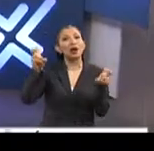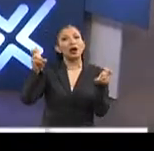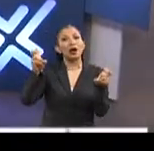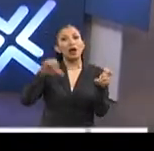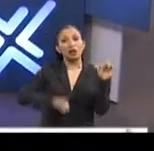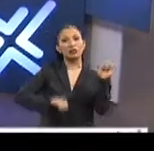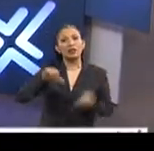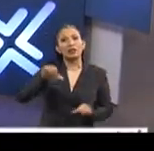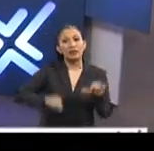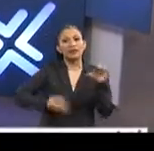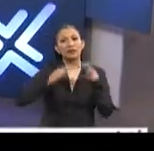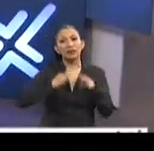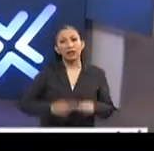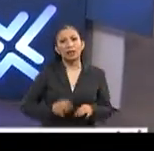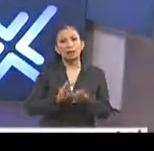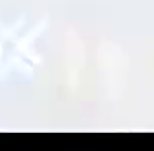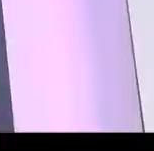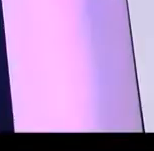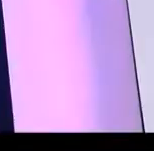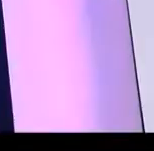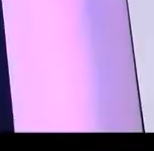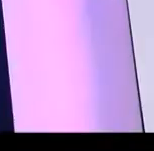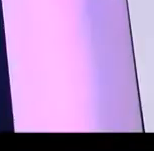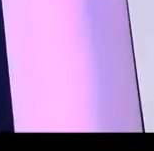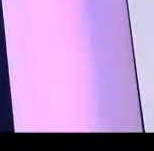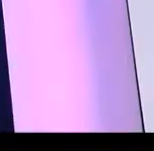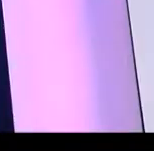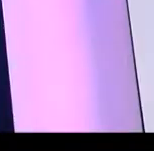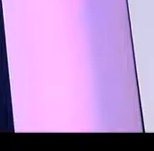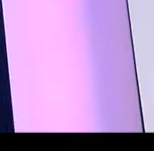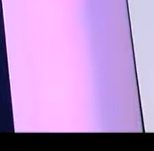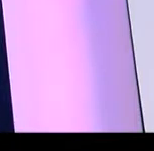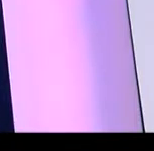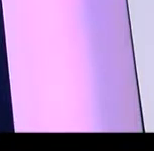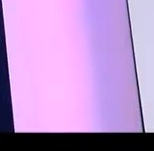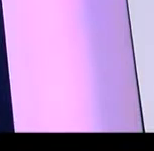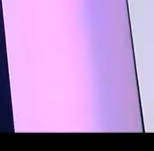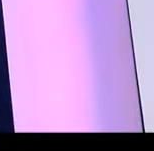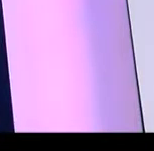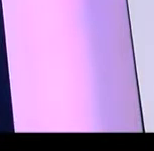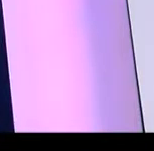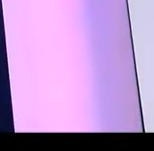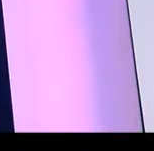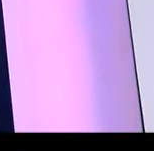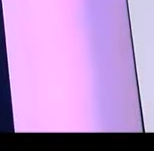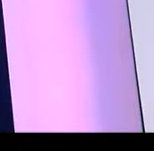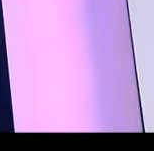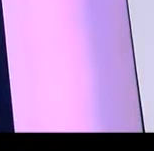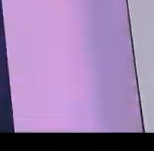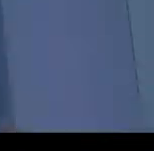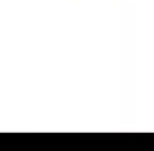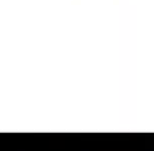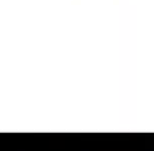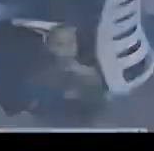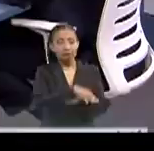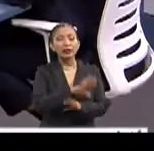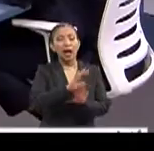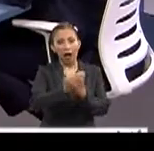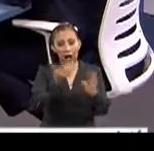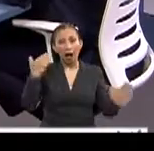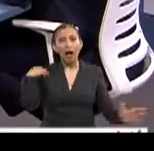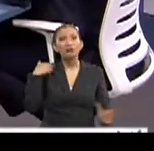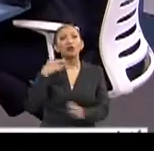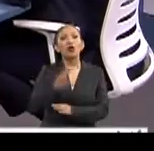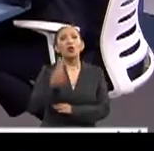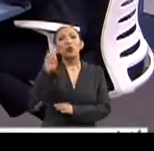la actividad física, que es tan importante. Nos platicó de qué manera la imparten en su institución. La